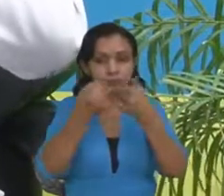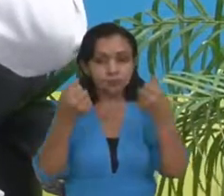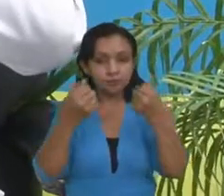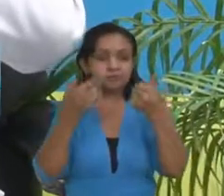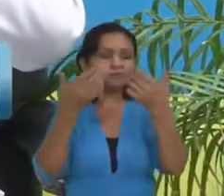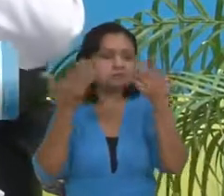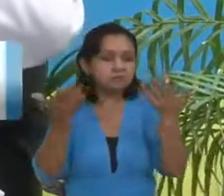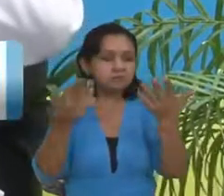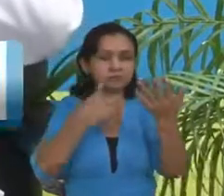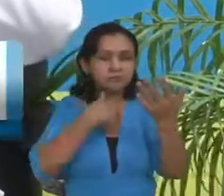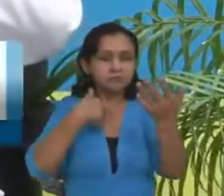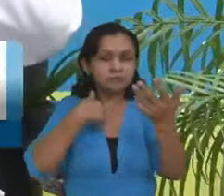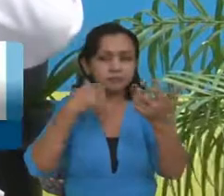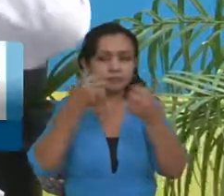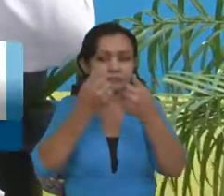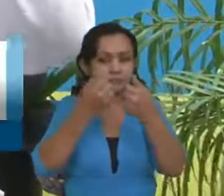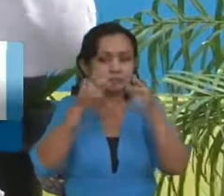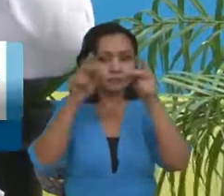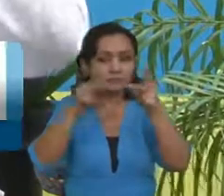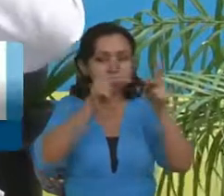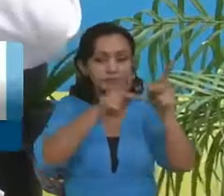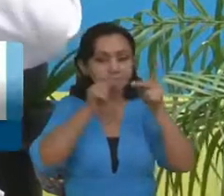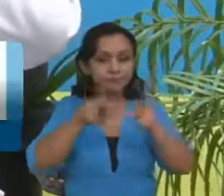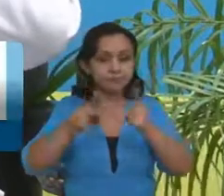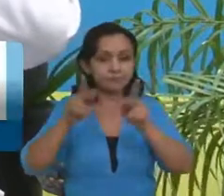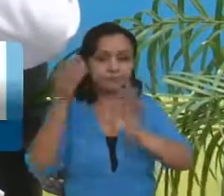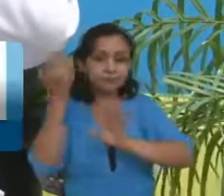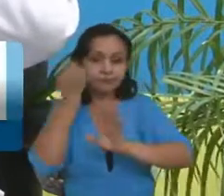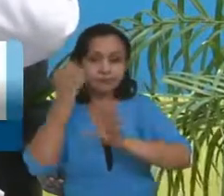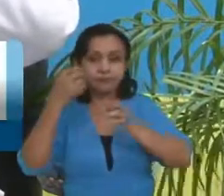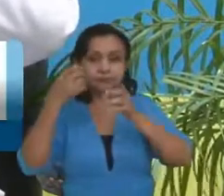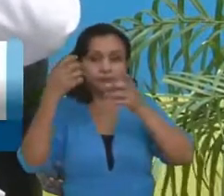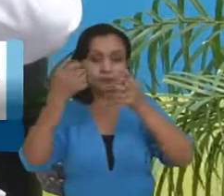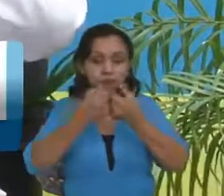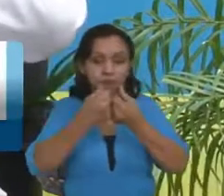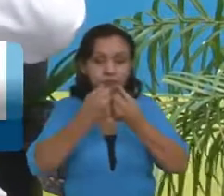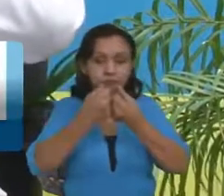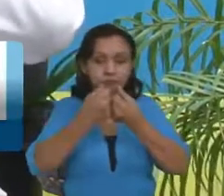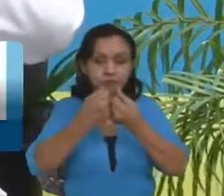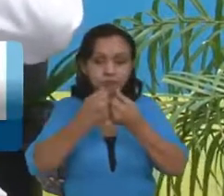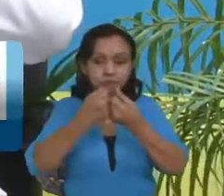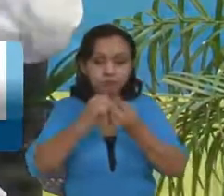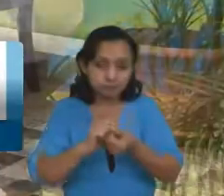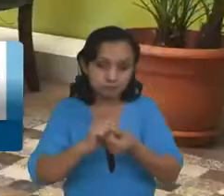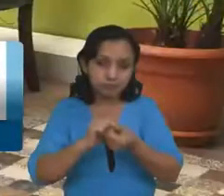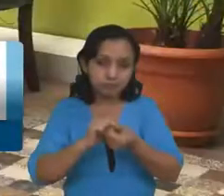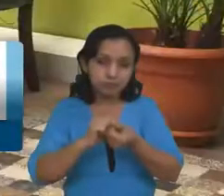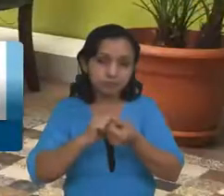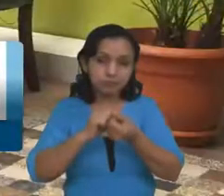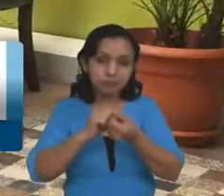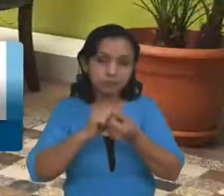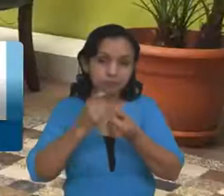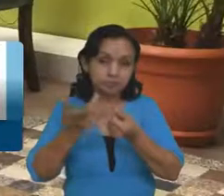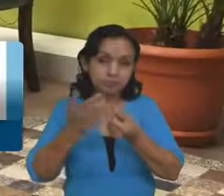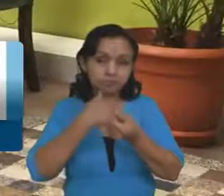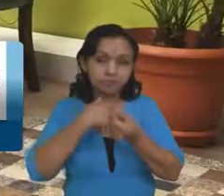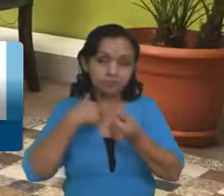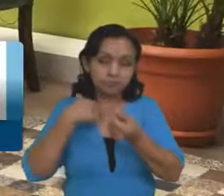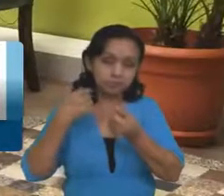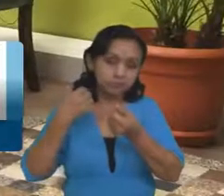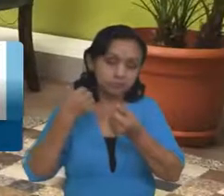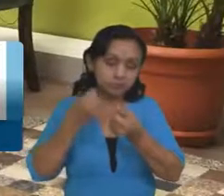pasa? Entonces, el paciente o la persona hizo un movimiento anormal o recibió